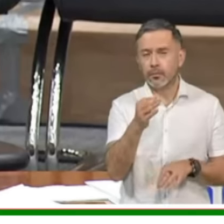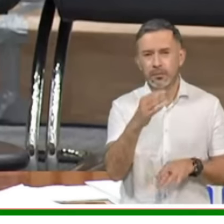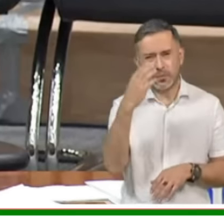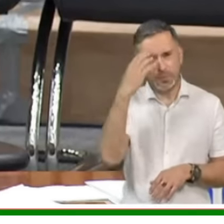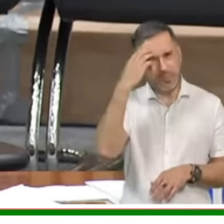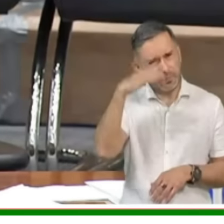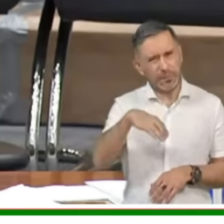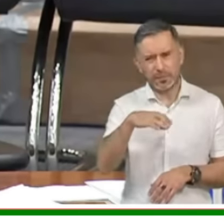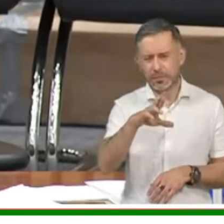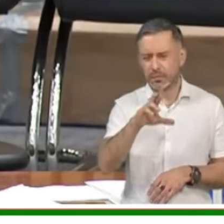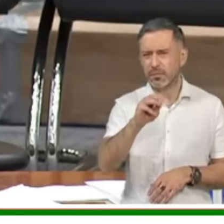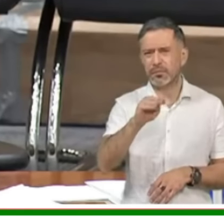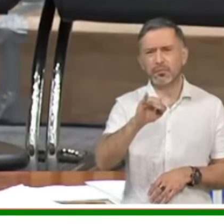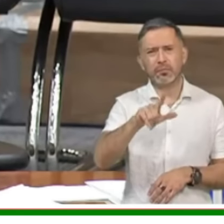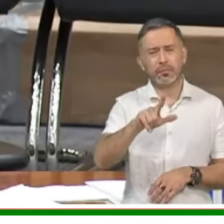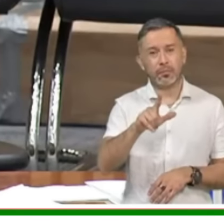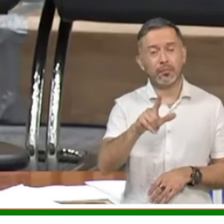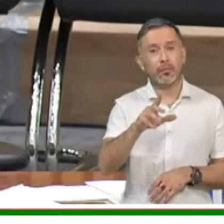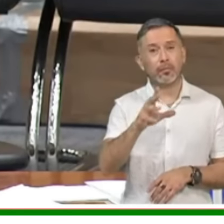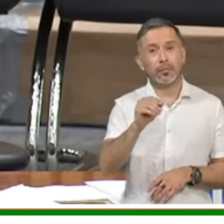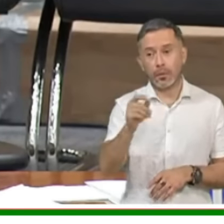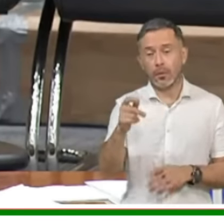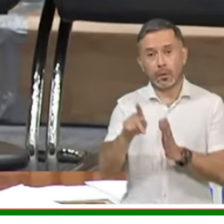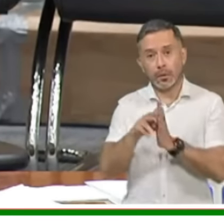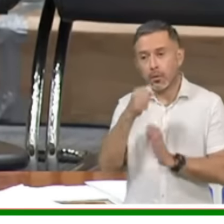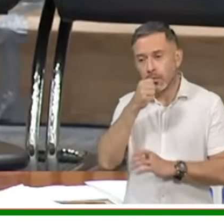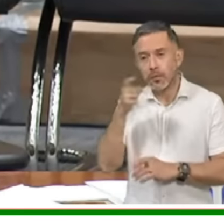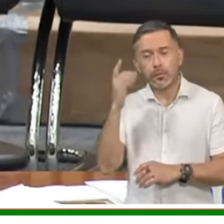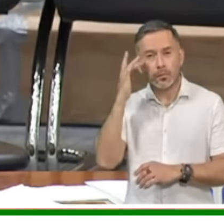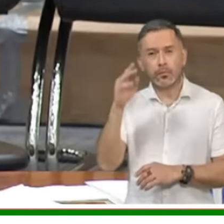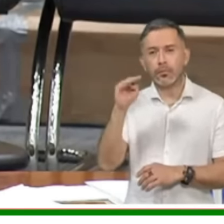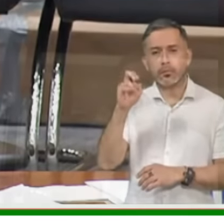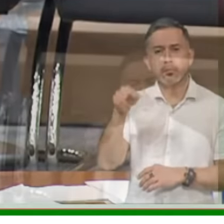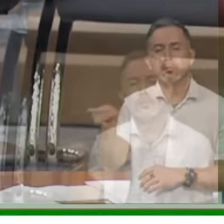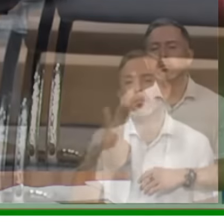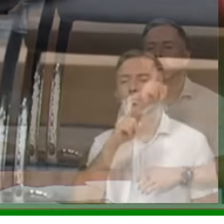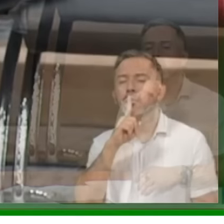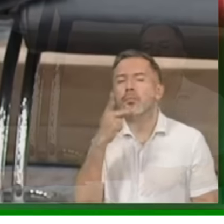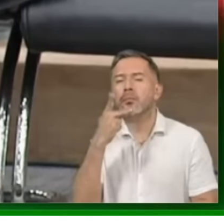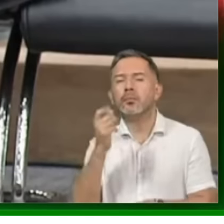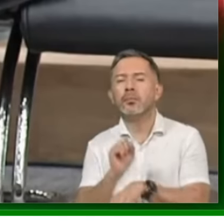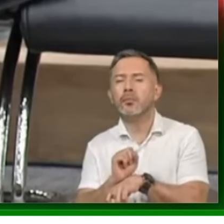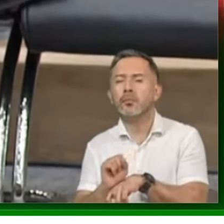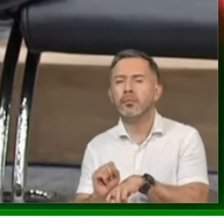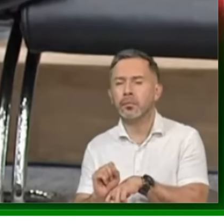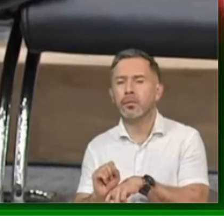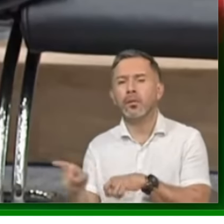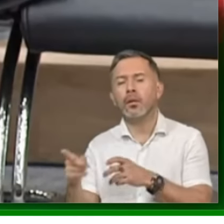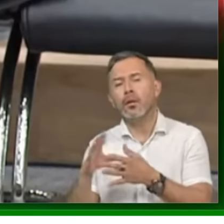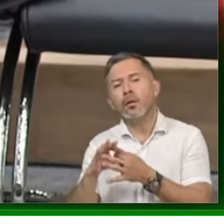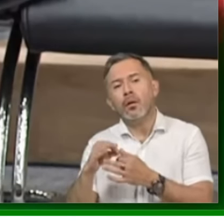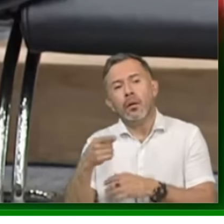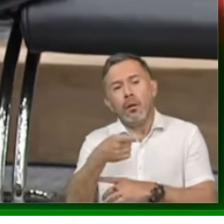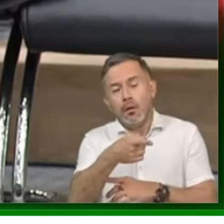muchos de nosotros López San Martín es suave en la manera como se expresa de alguien que siendo